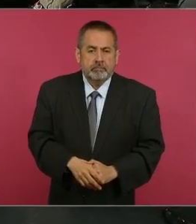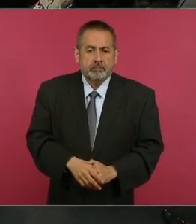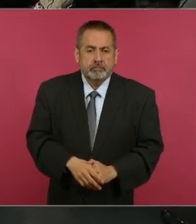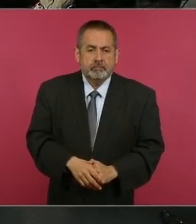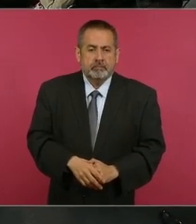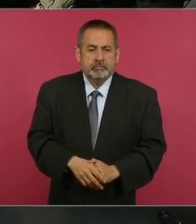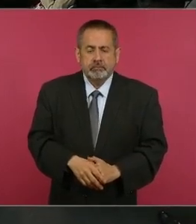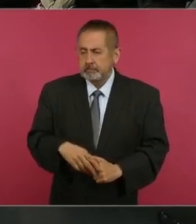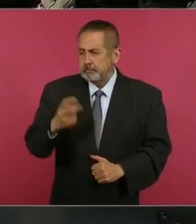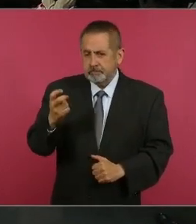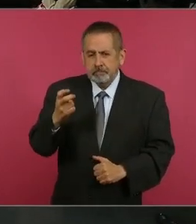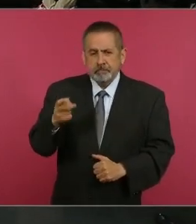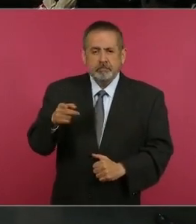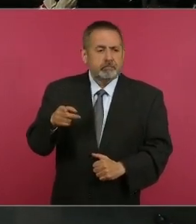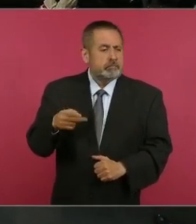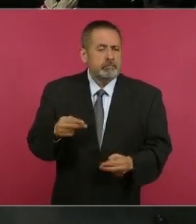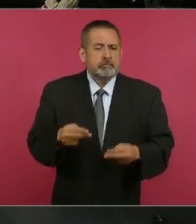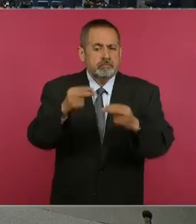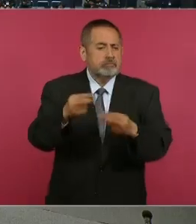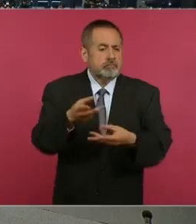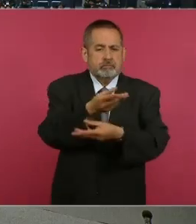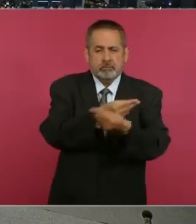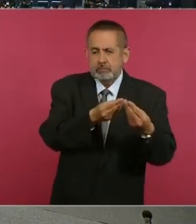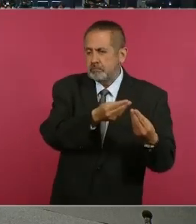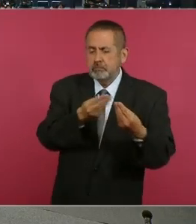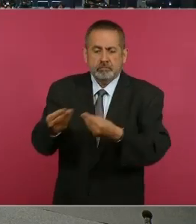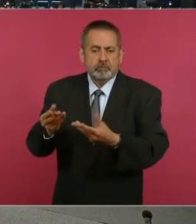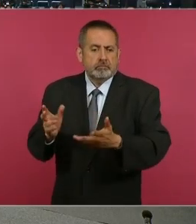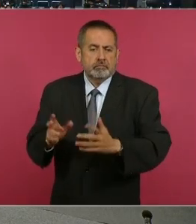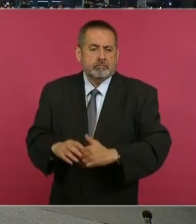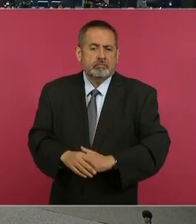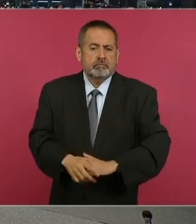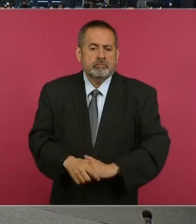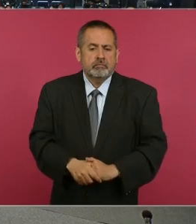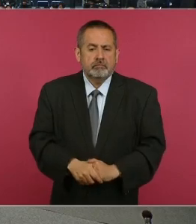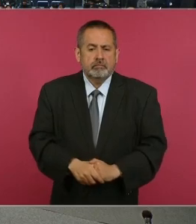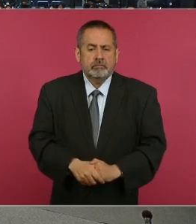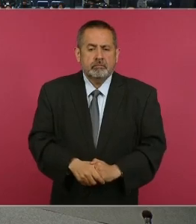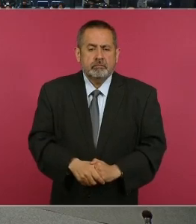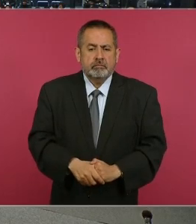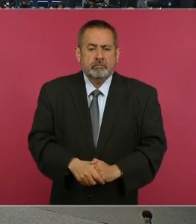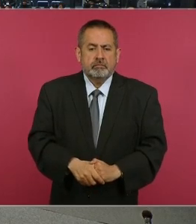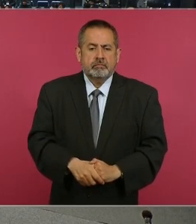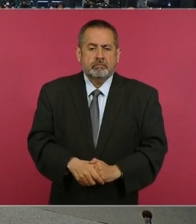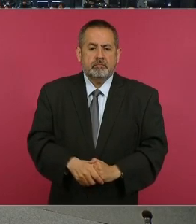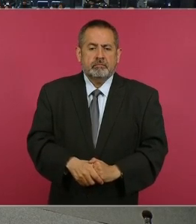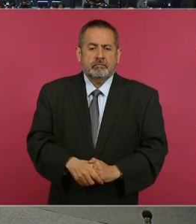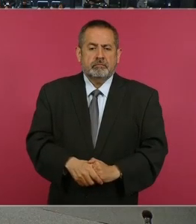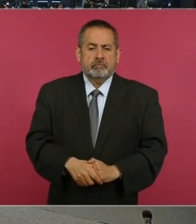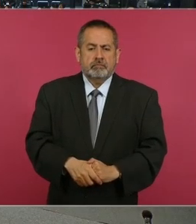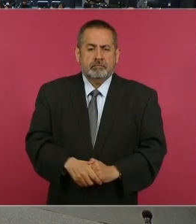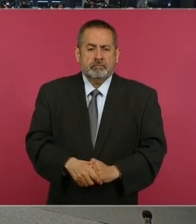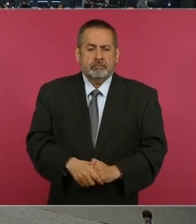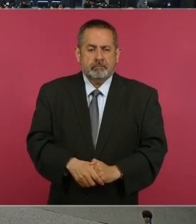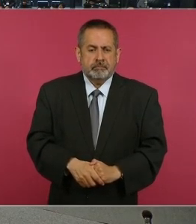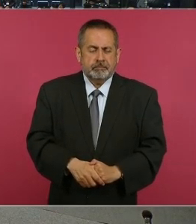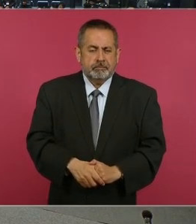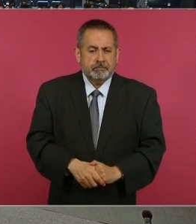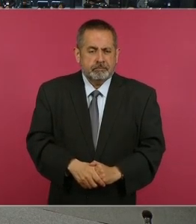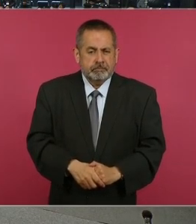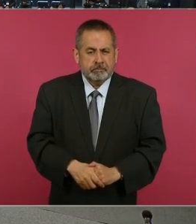Uh-huh. Así es, concesión comercial. No es comercial, es comercial, pero la tiene el estado de Tlaxcala. O sea,